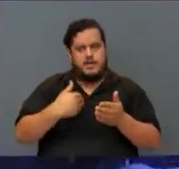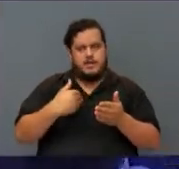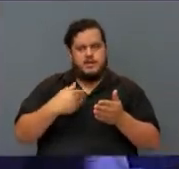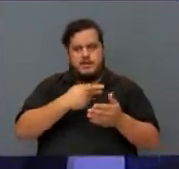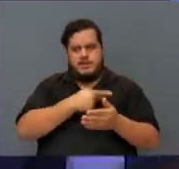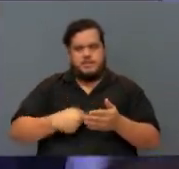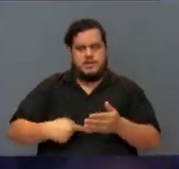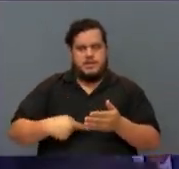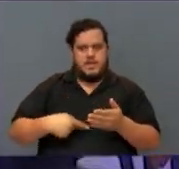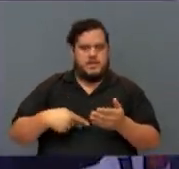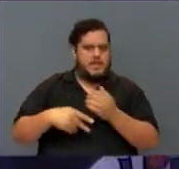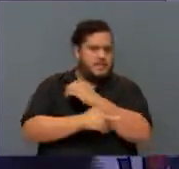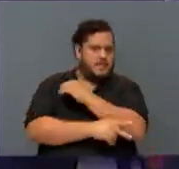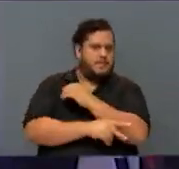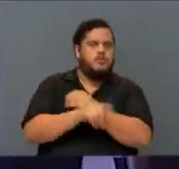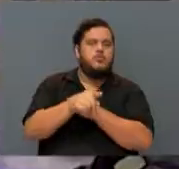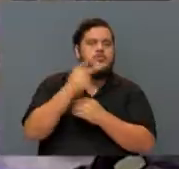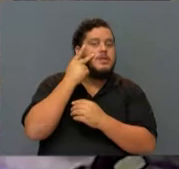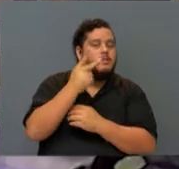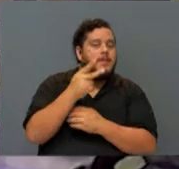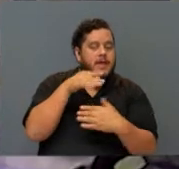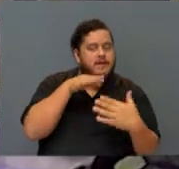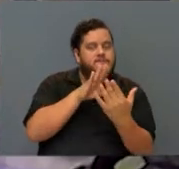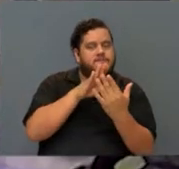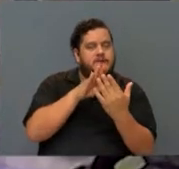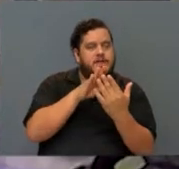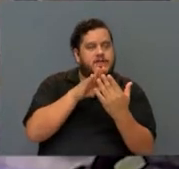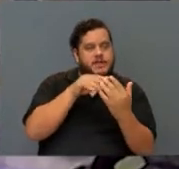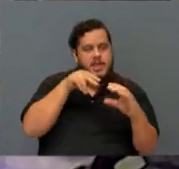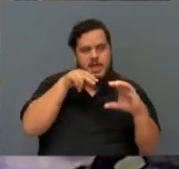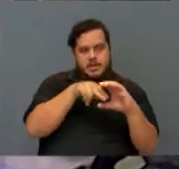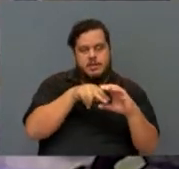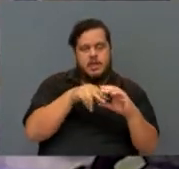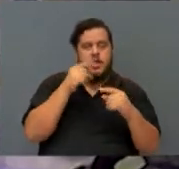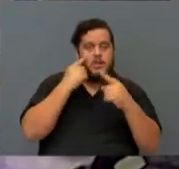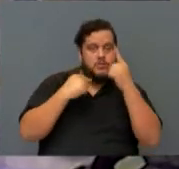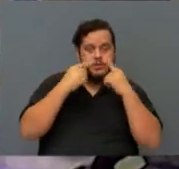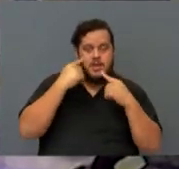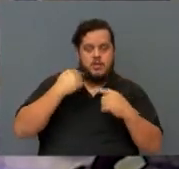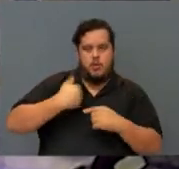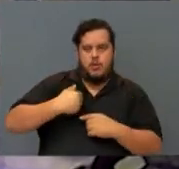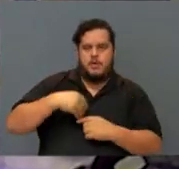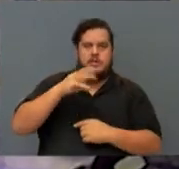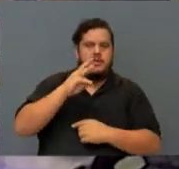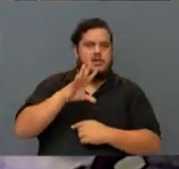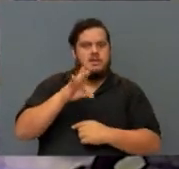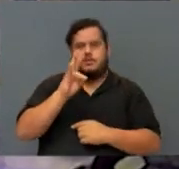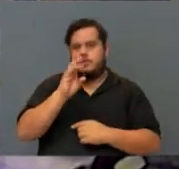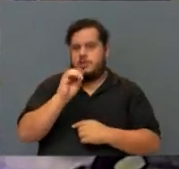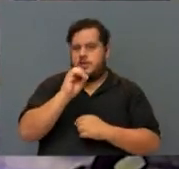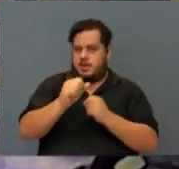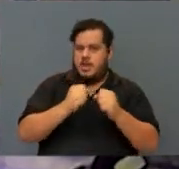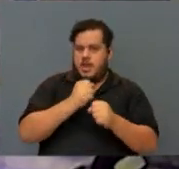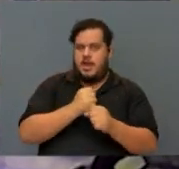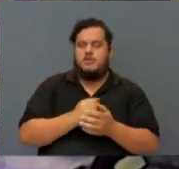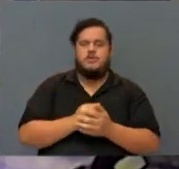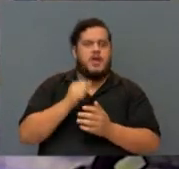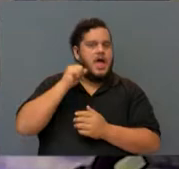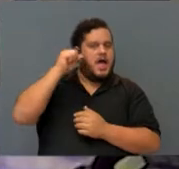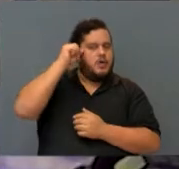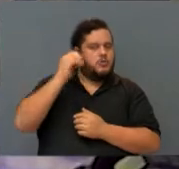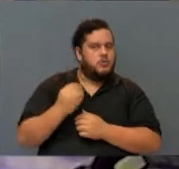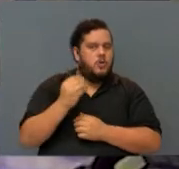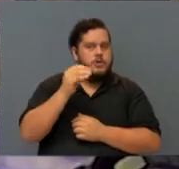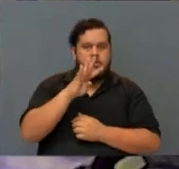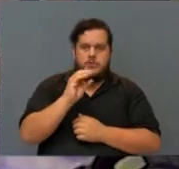volver frente al ataúd llorando señores de 65 o 70 años adultos jóvenes de